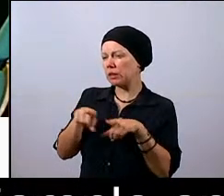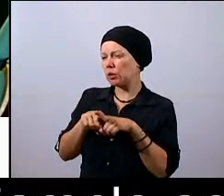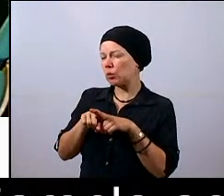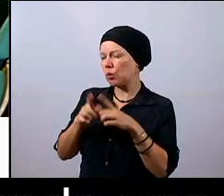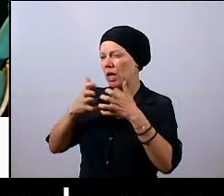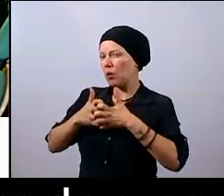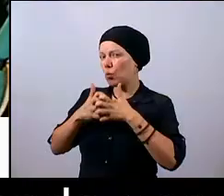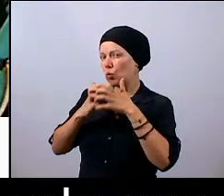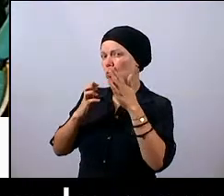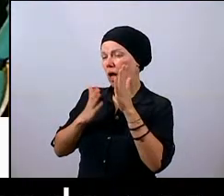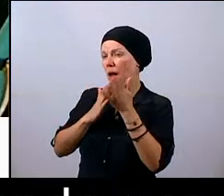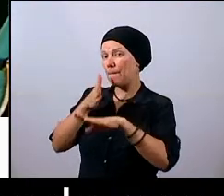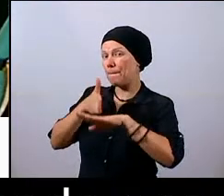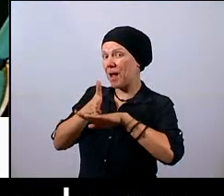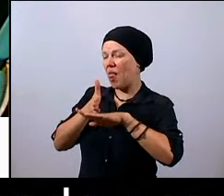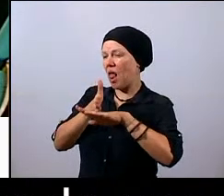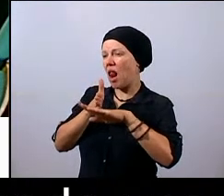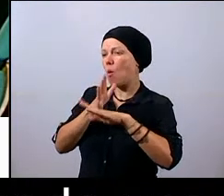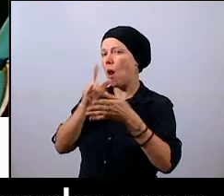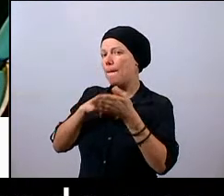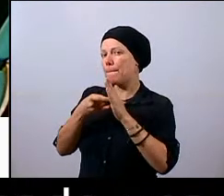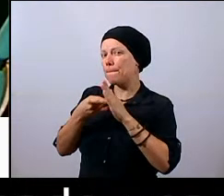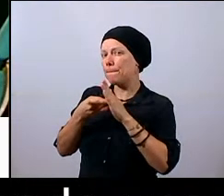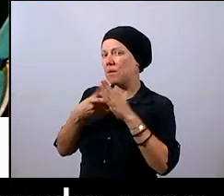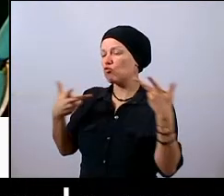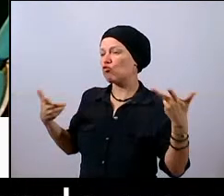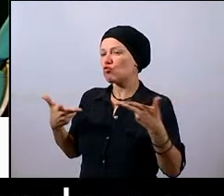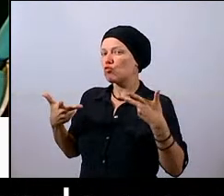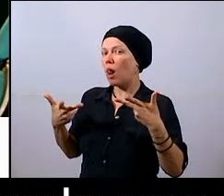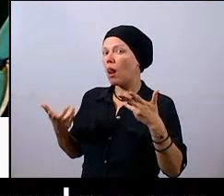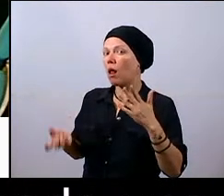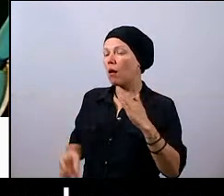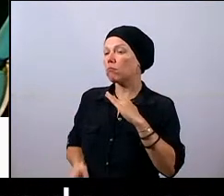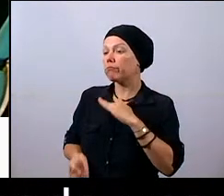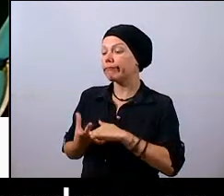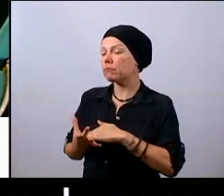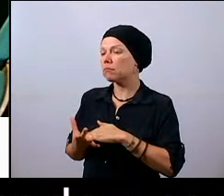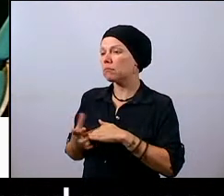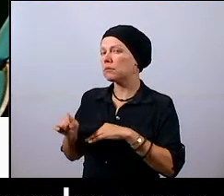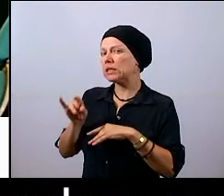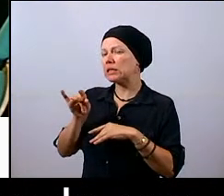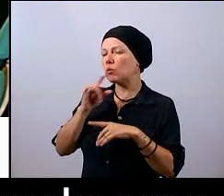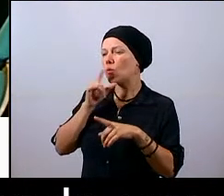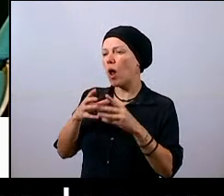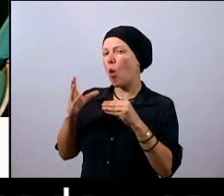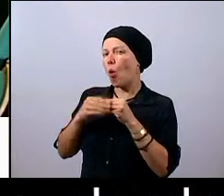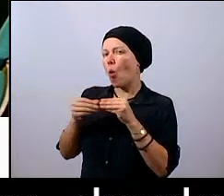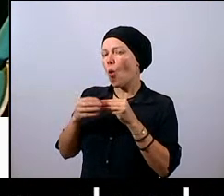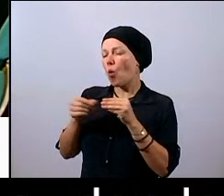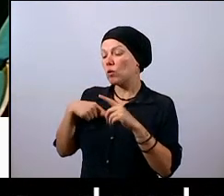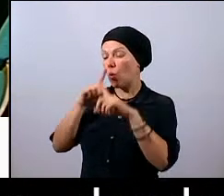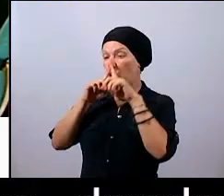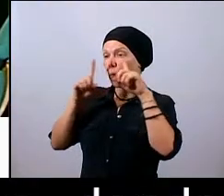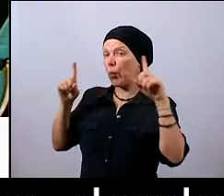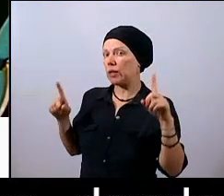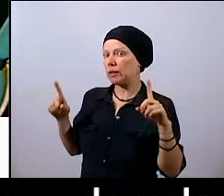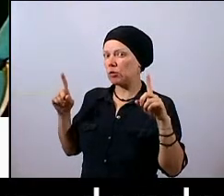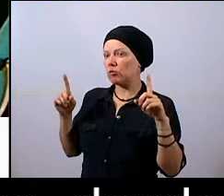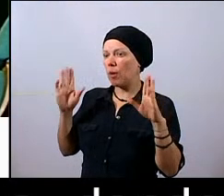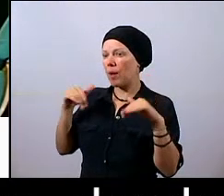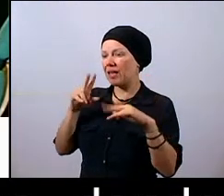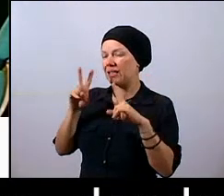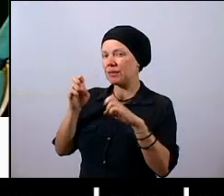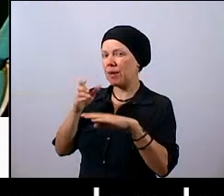industria maderera, porque se activan una serie de planes urgentes donde sí que se habilitan una serie de usos que durante el año no se habilitan para la industria